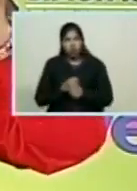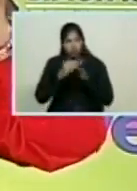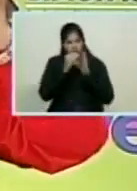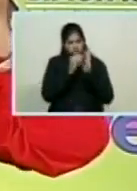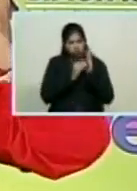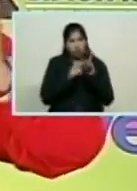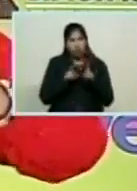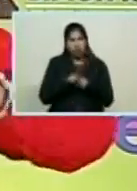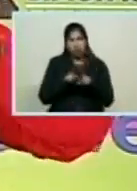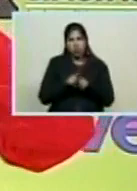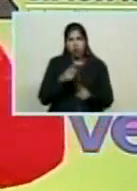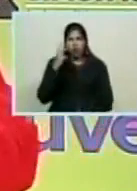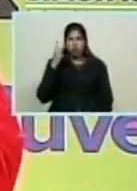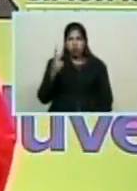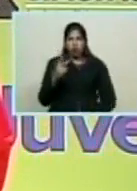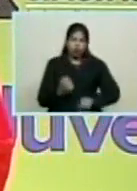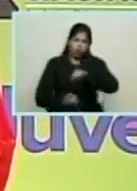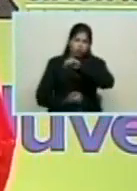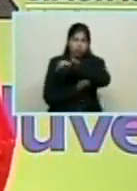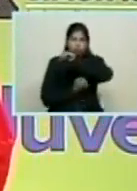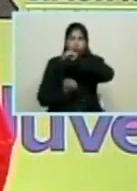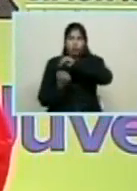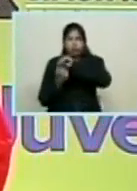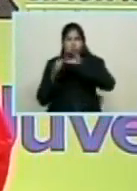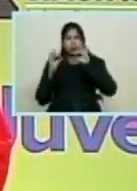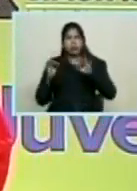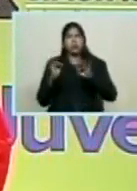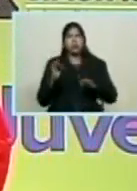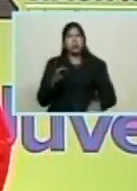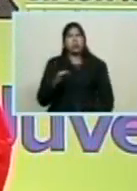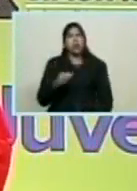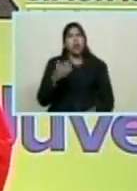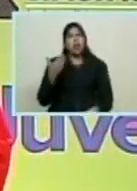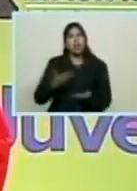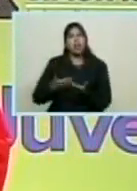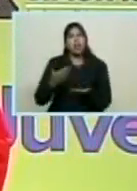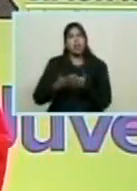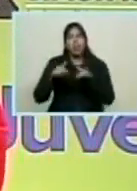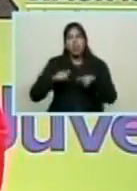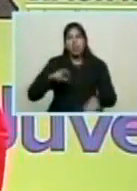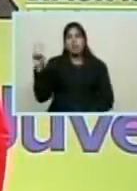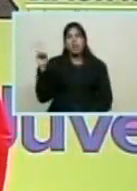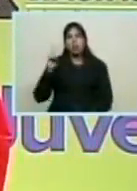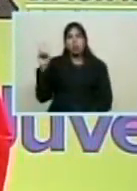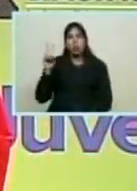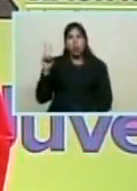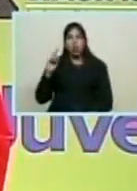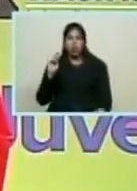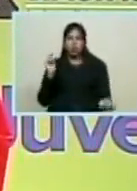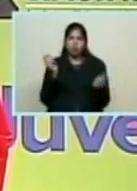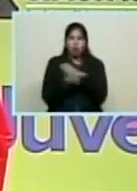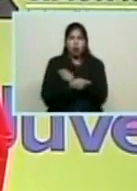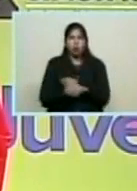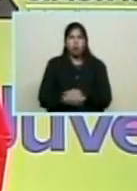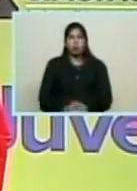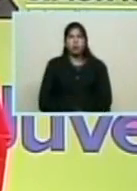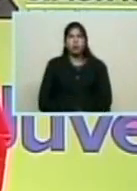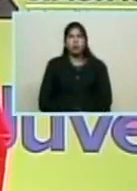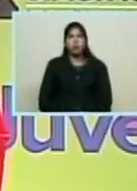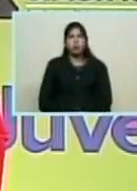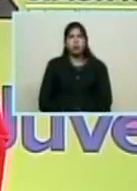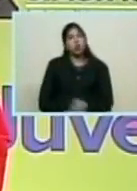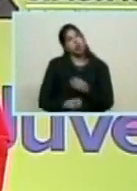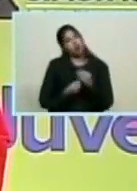dos pilares transformadores de la realidad venezolana. Ahora, para transformar